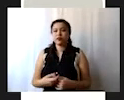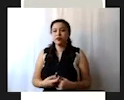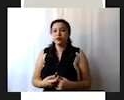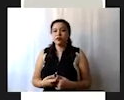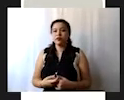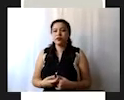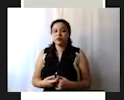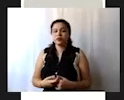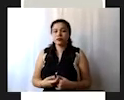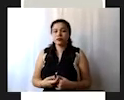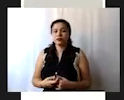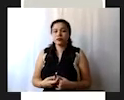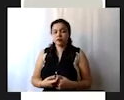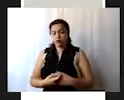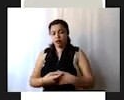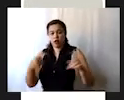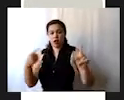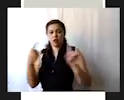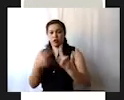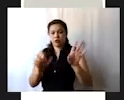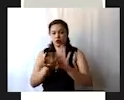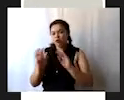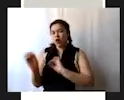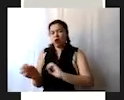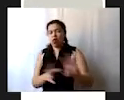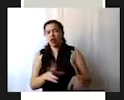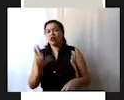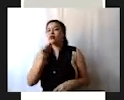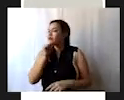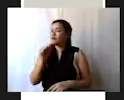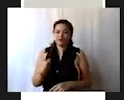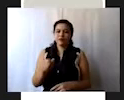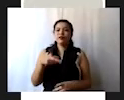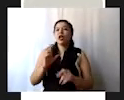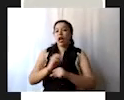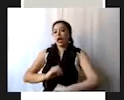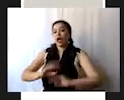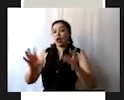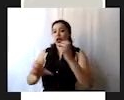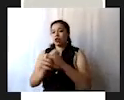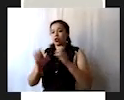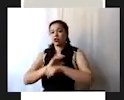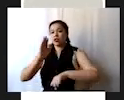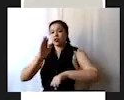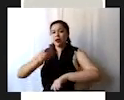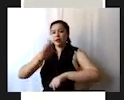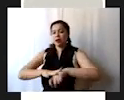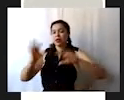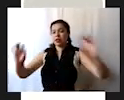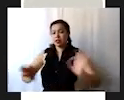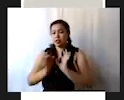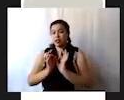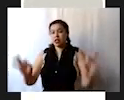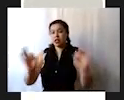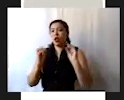se deje ningún objetivo atrás, pues evidentemente hay prioridades o cuestiones de emergencia más